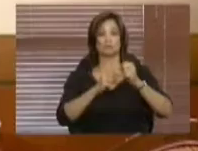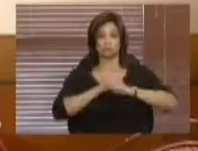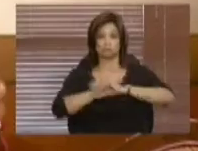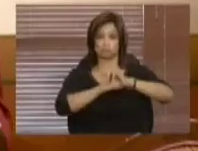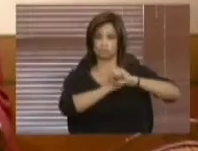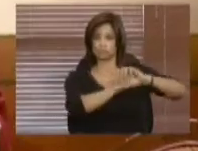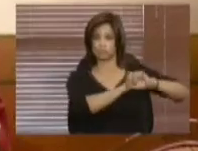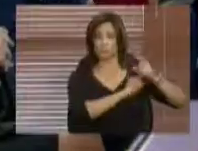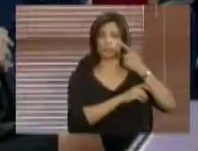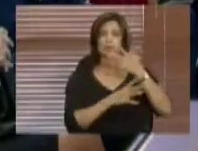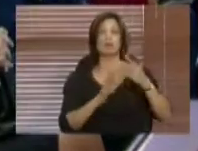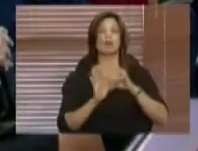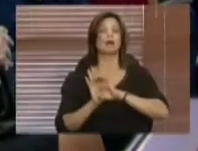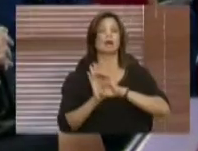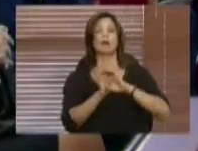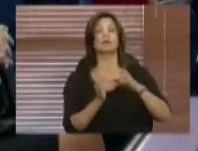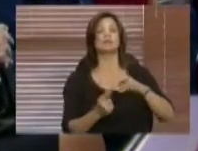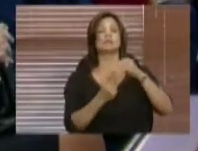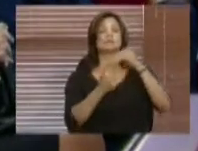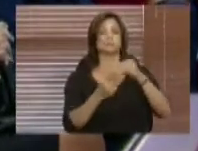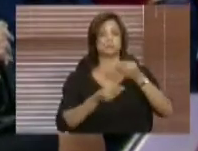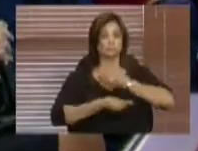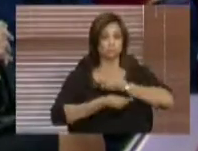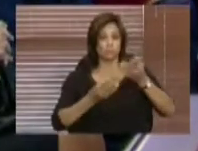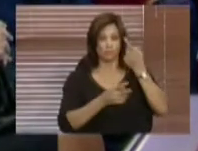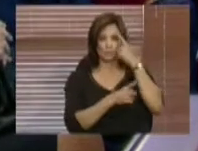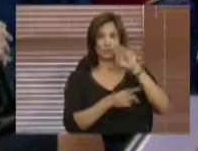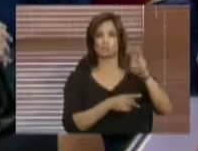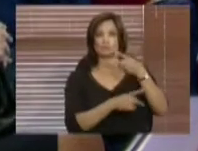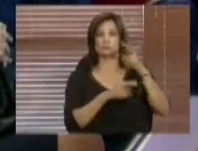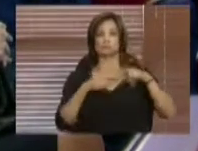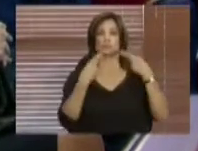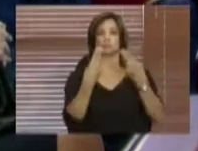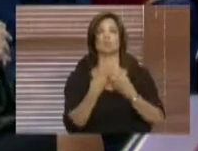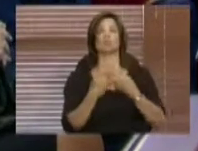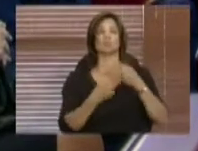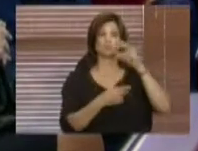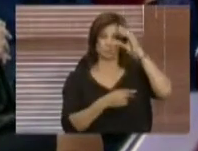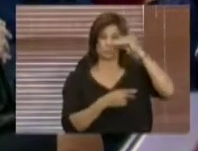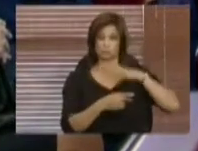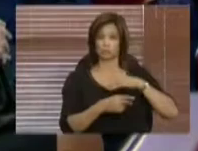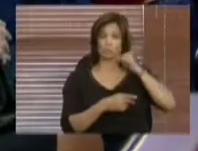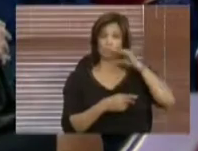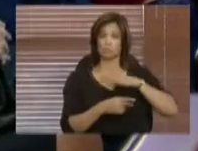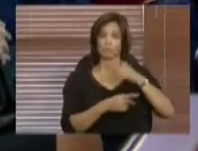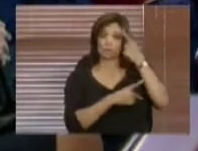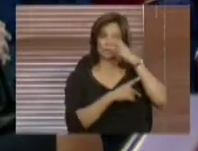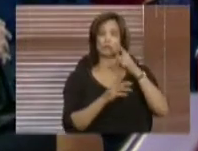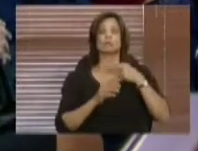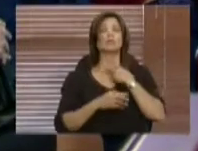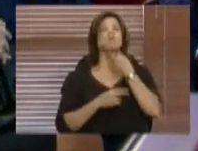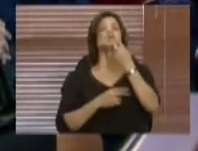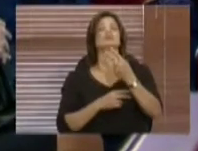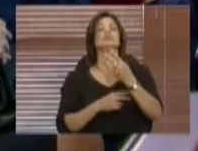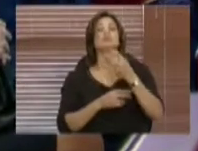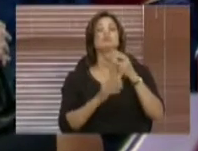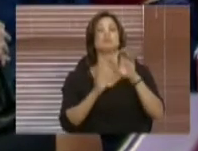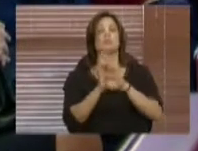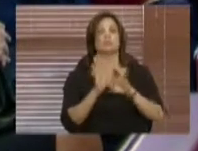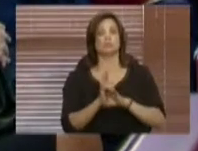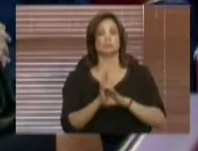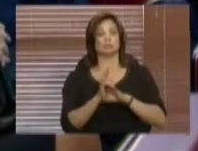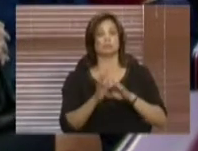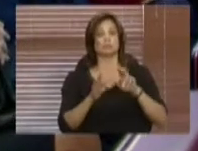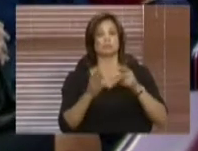Publicaciones, Edición Especial para el Segundo Encuentro de Género y La Voz del Constitucional, que es